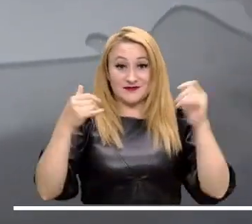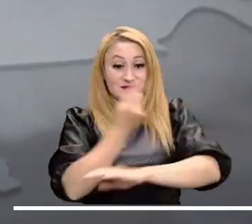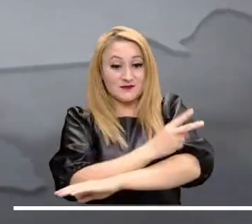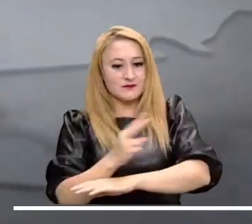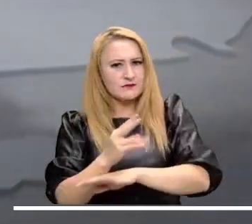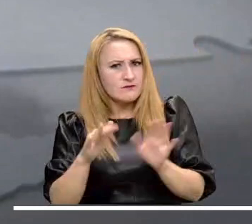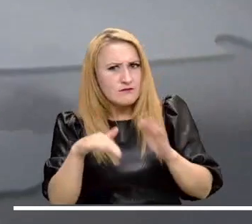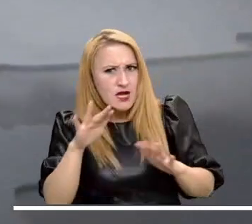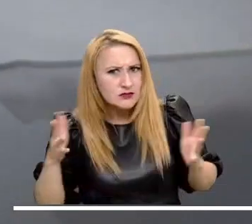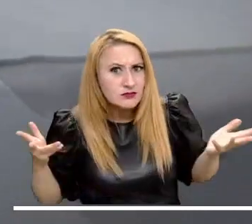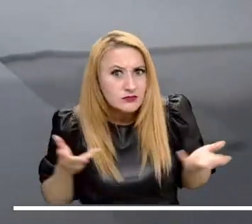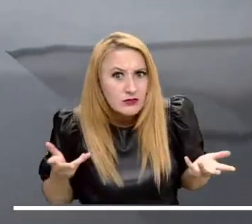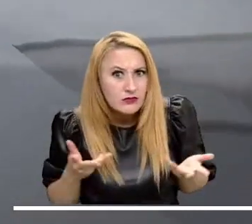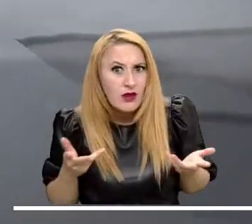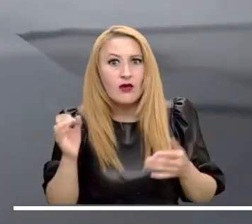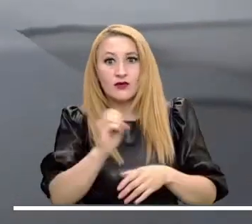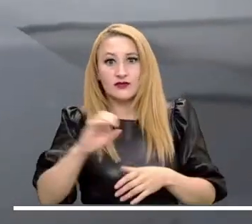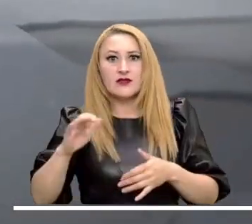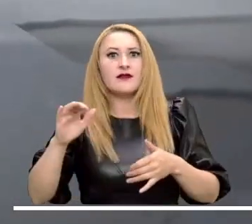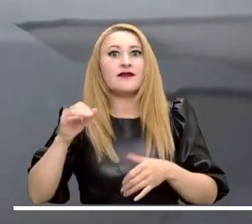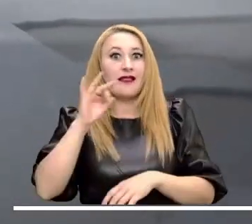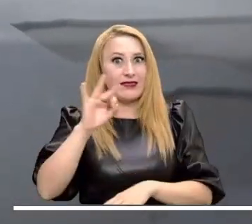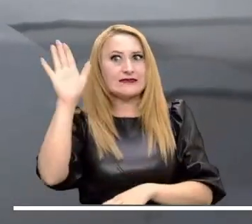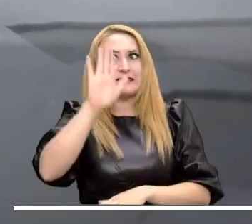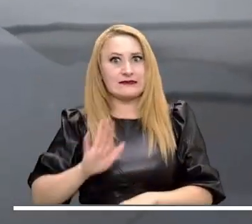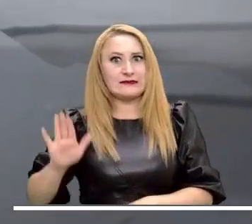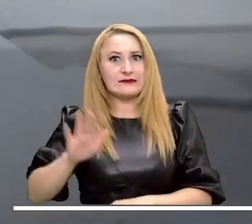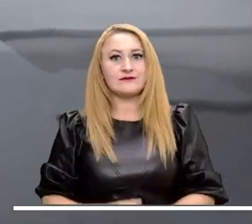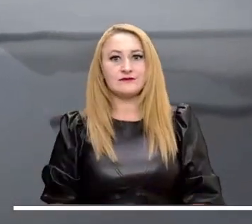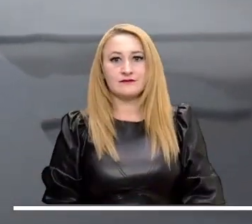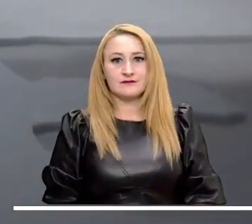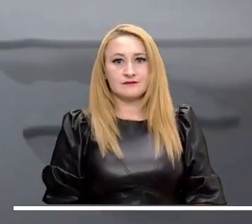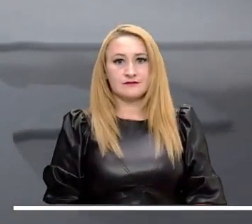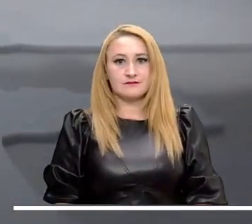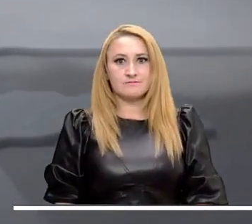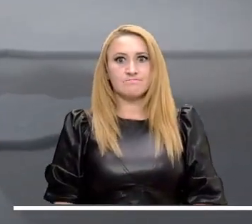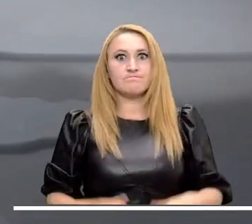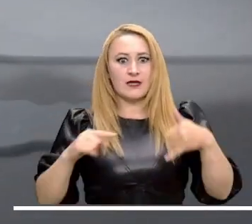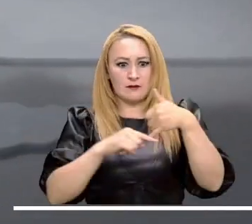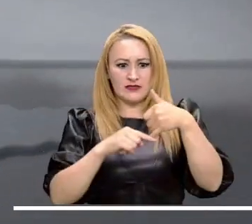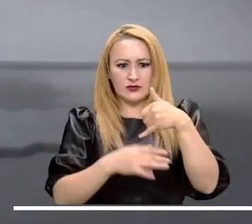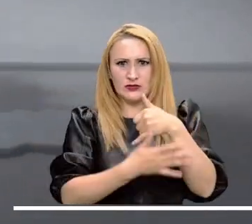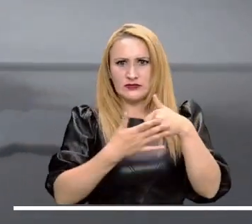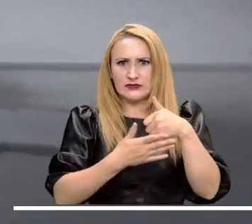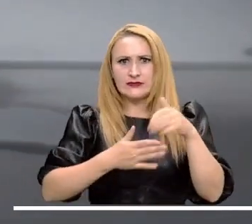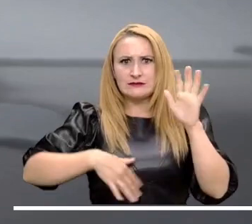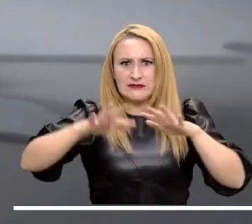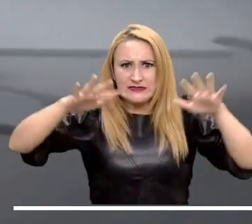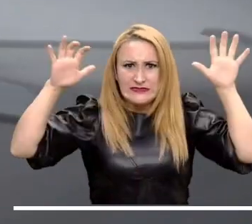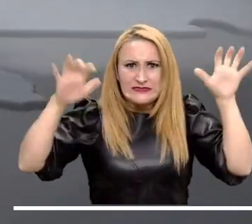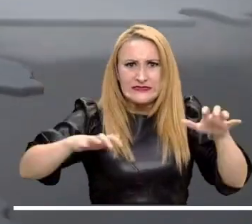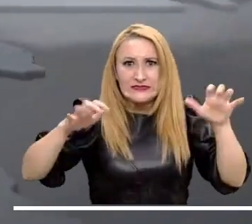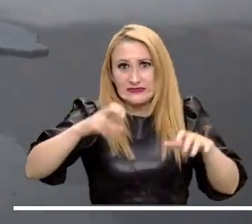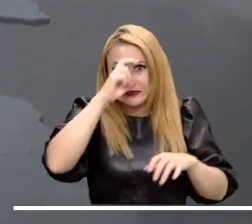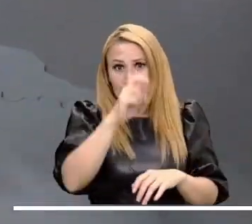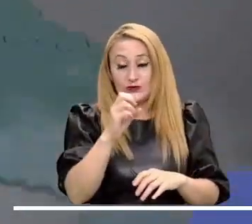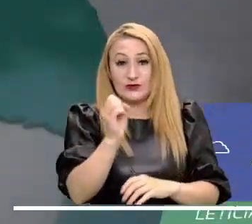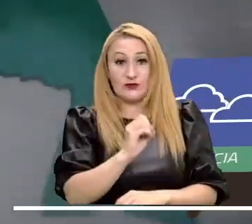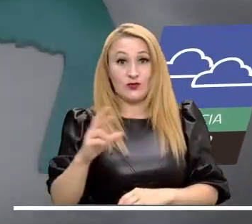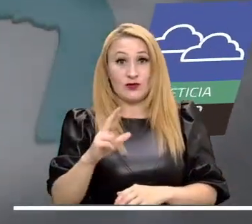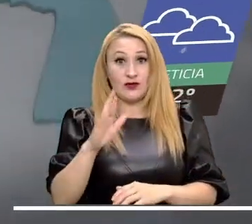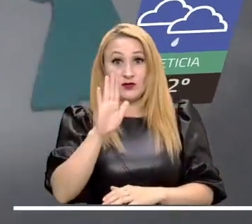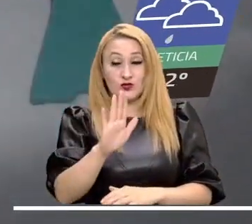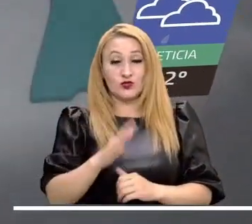Persisten las precipitaciones en Meta, Casanare y Vichada, especialmente en la zona occidental de los tres departamentos. Todo parece indicar que en